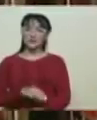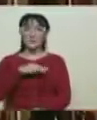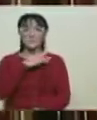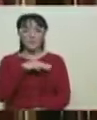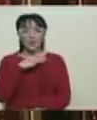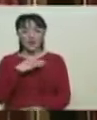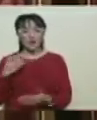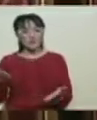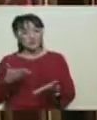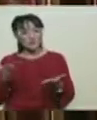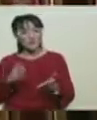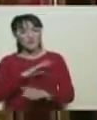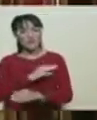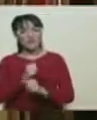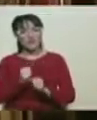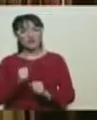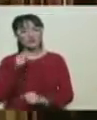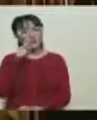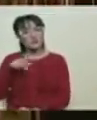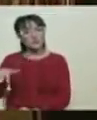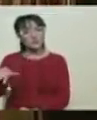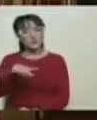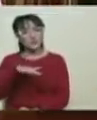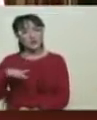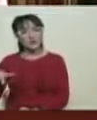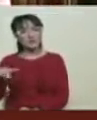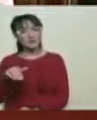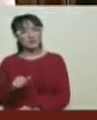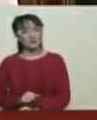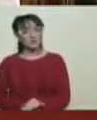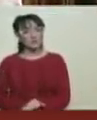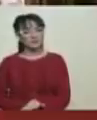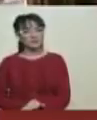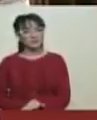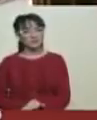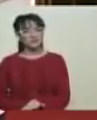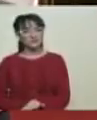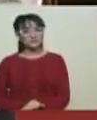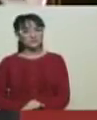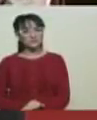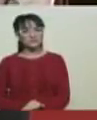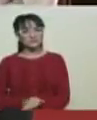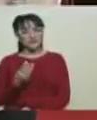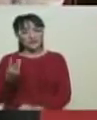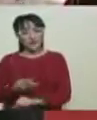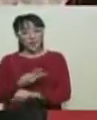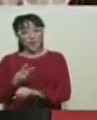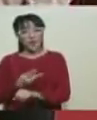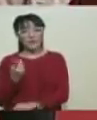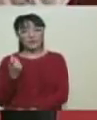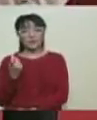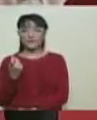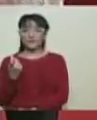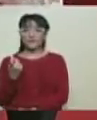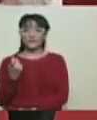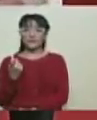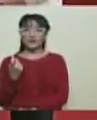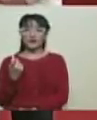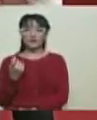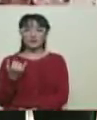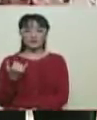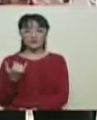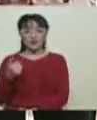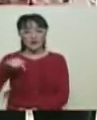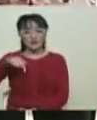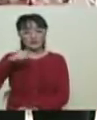el ánimo, la fuerza de nuestro pueblo y para ir a la carga, pues, en estas 3 horas que faltan, desde aquí, desde mi puesto